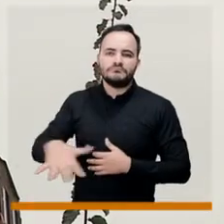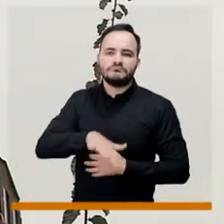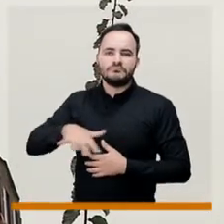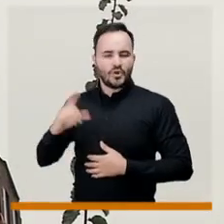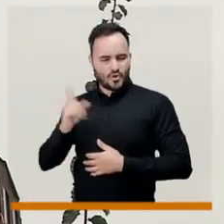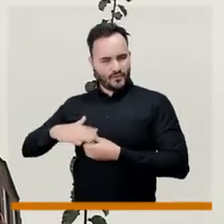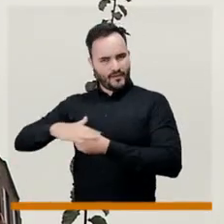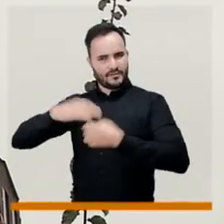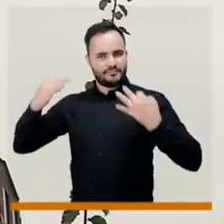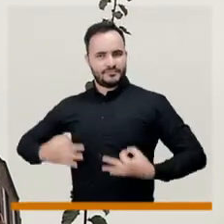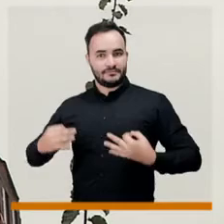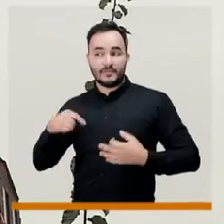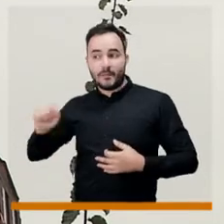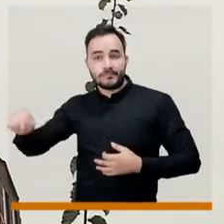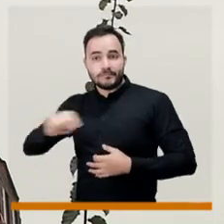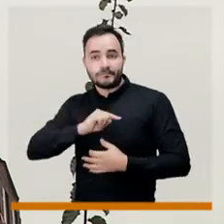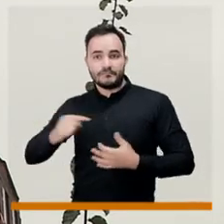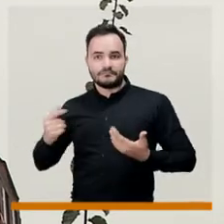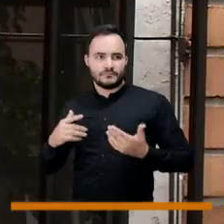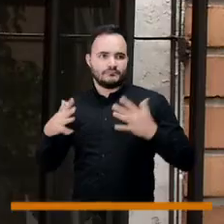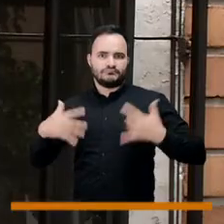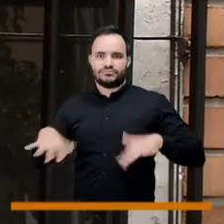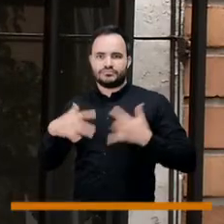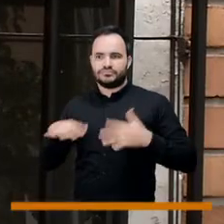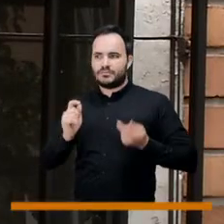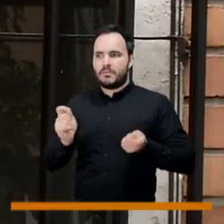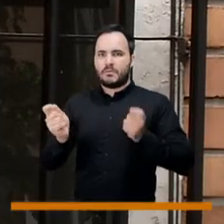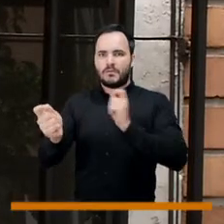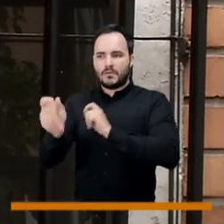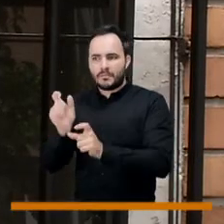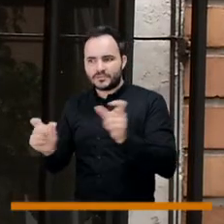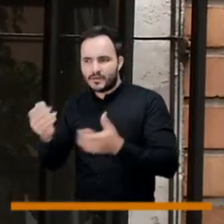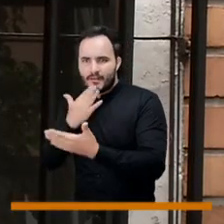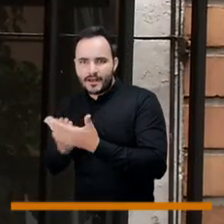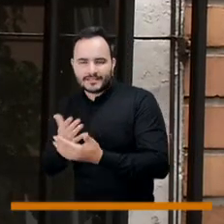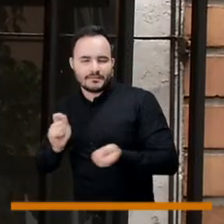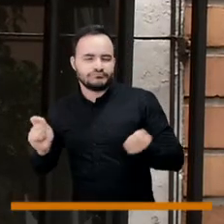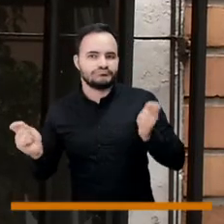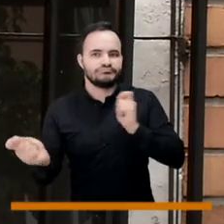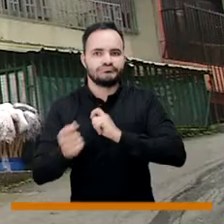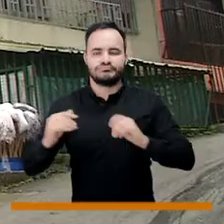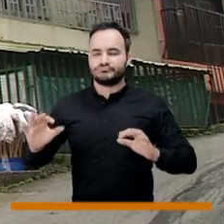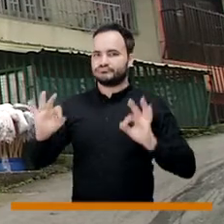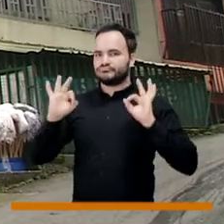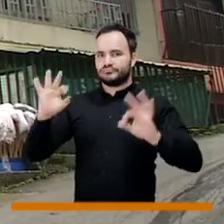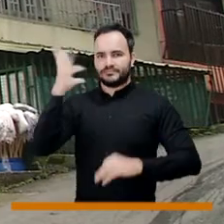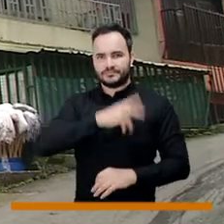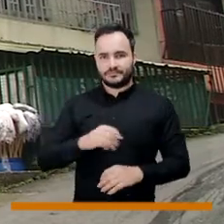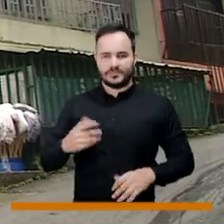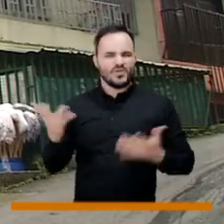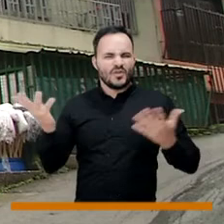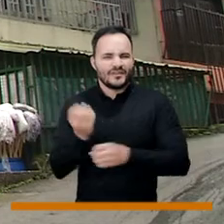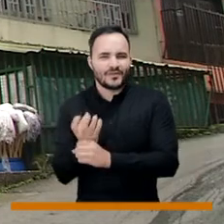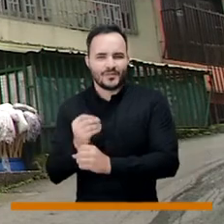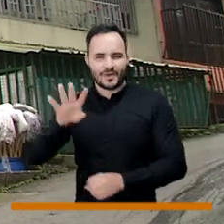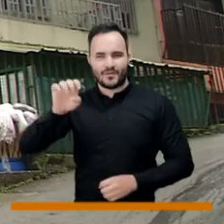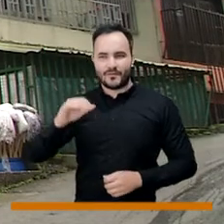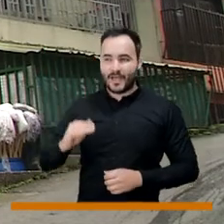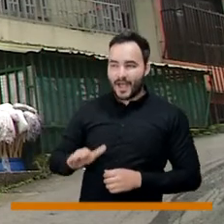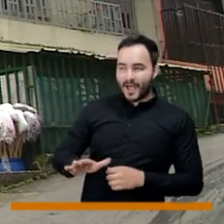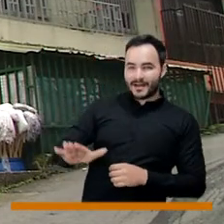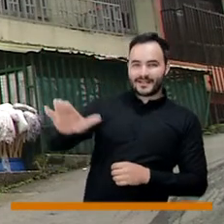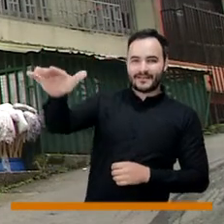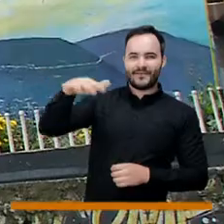convirtió en uno de los mejores vivideros de la ciudad ubicado en la zona alta de la comuna 9 buenos